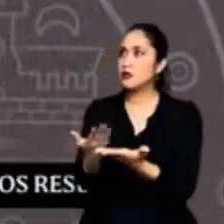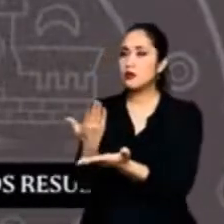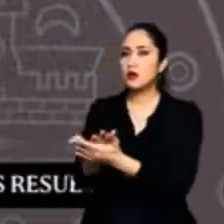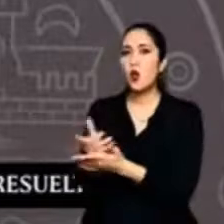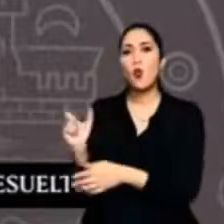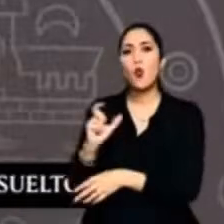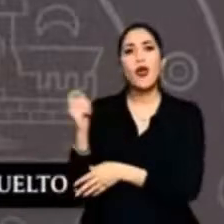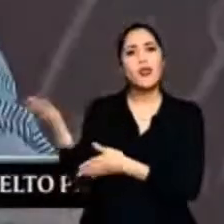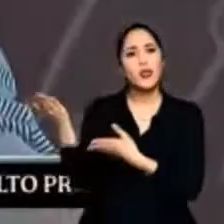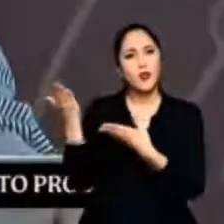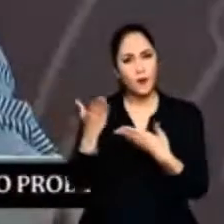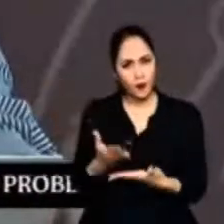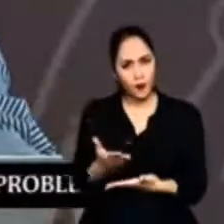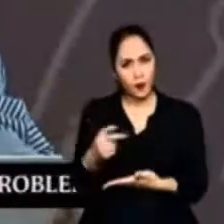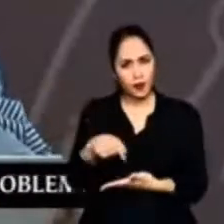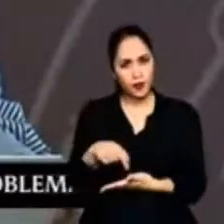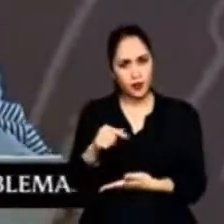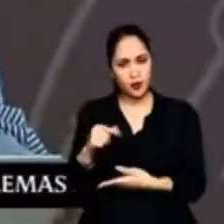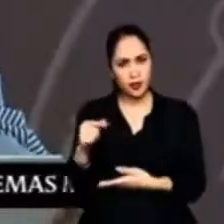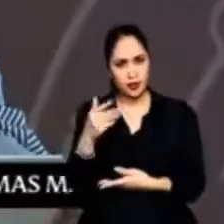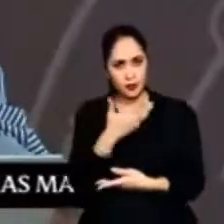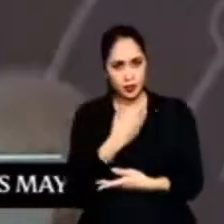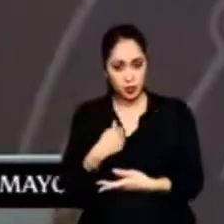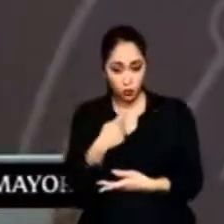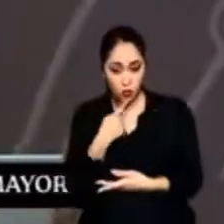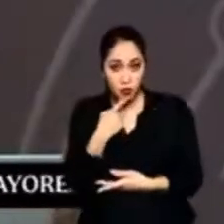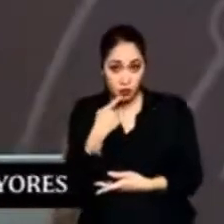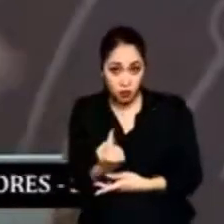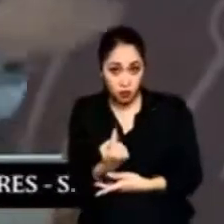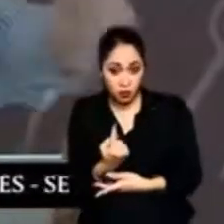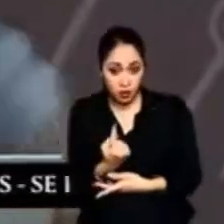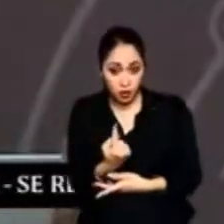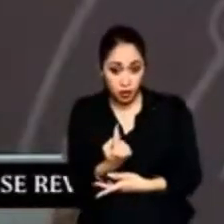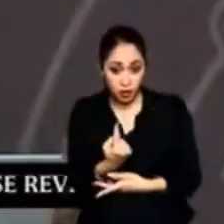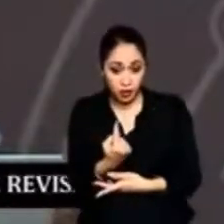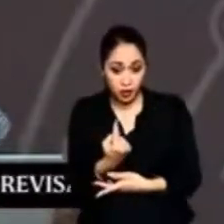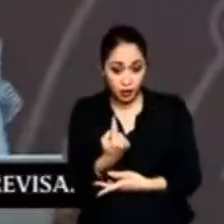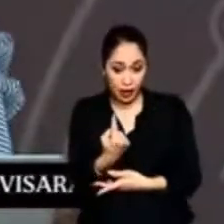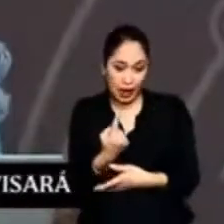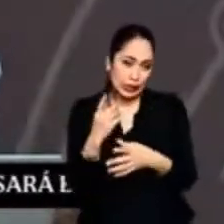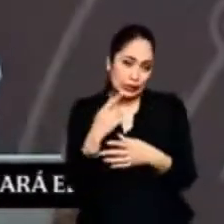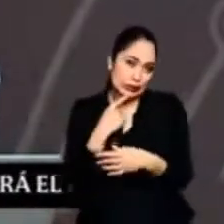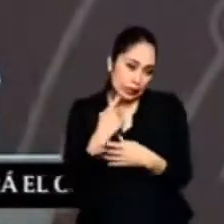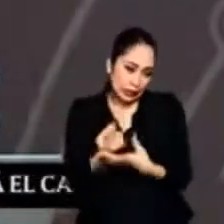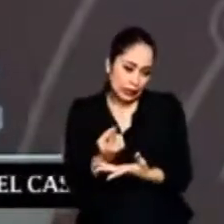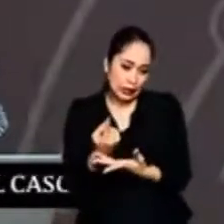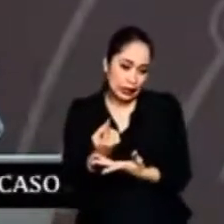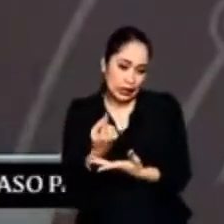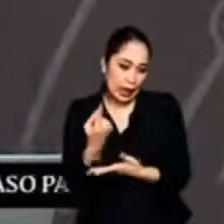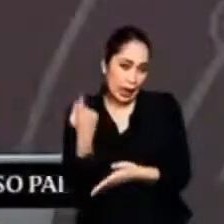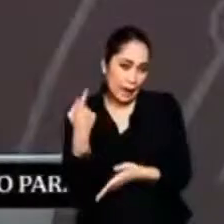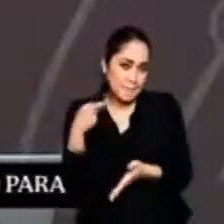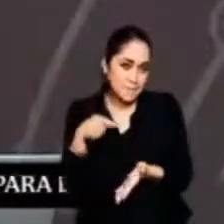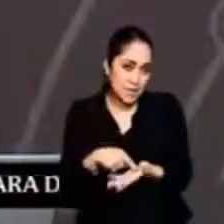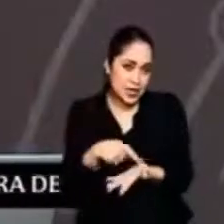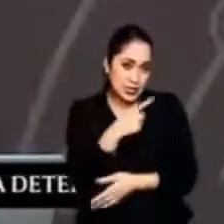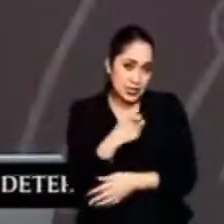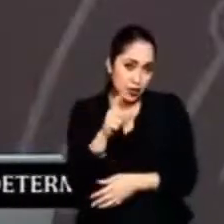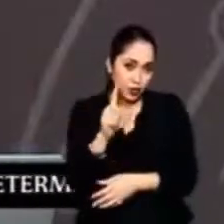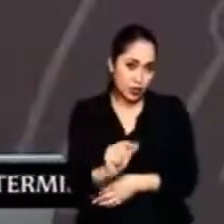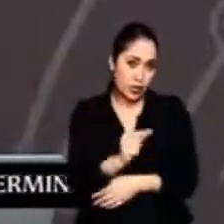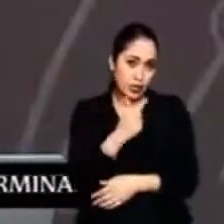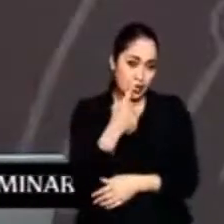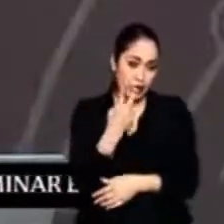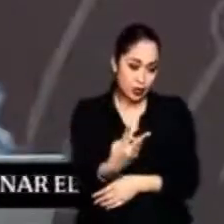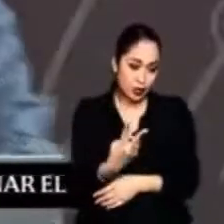dije. Solo que le dije que nada más le hablé de los 1172. Yo